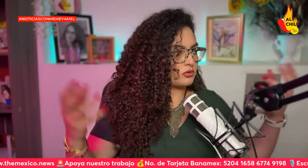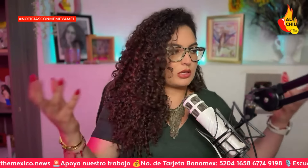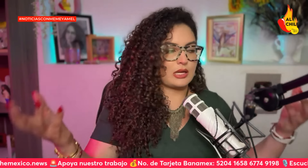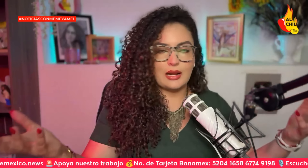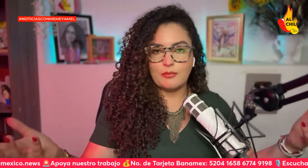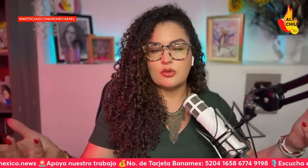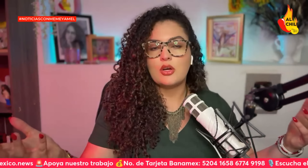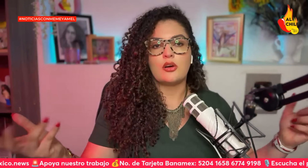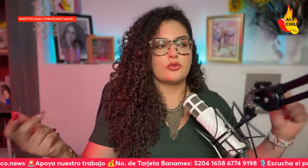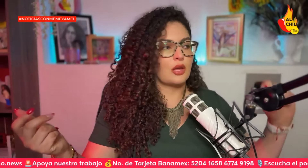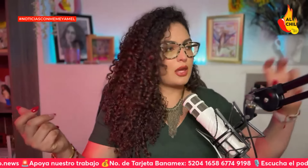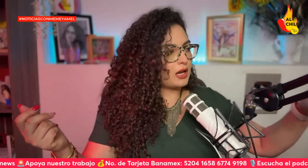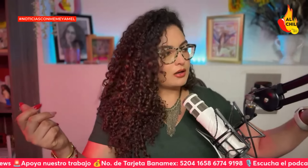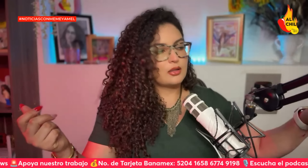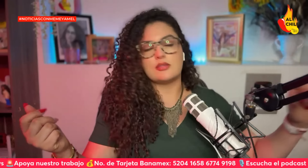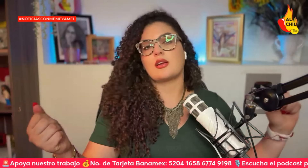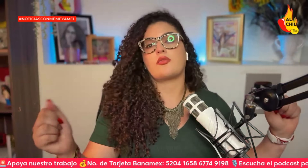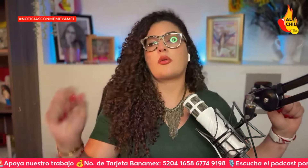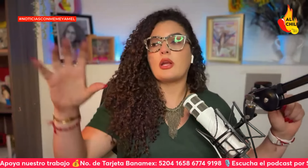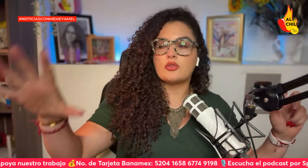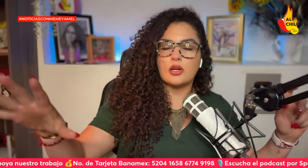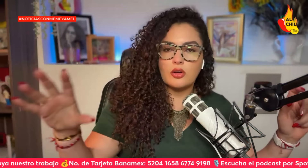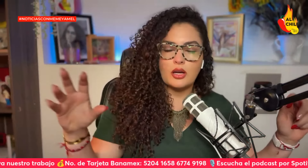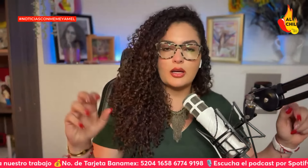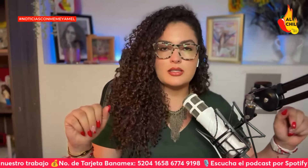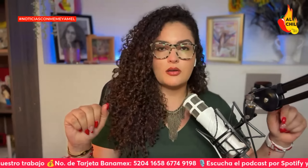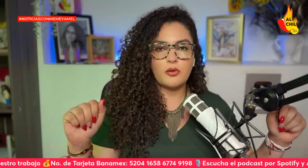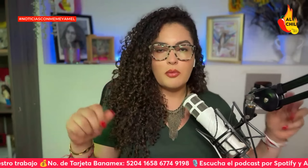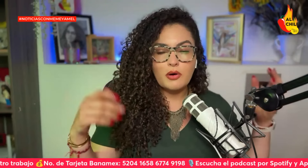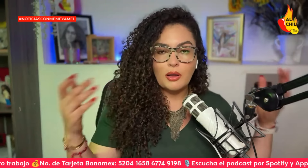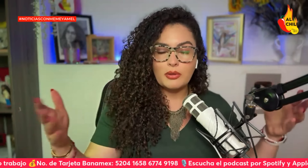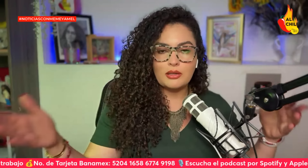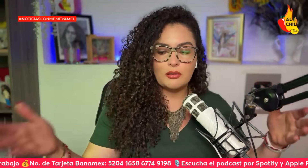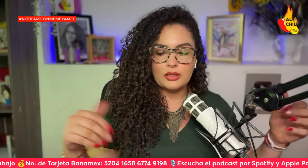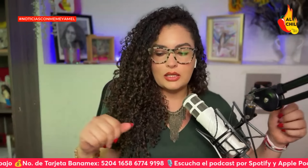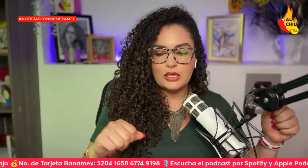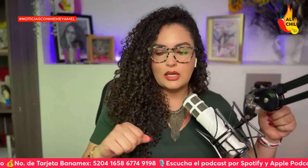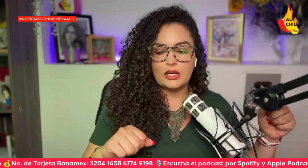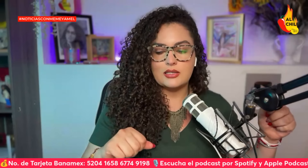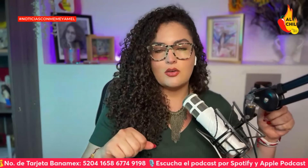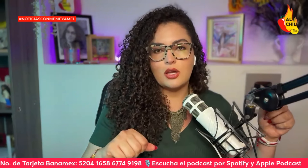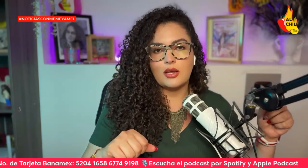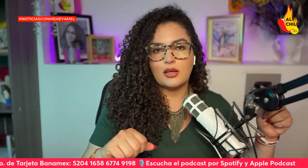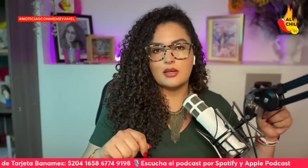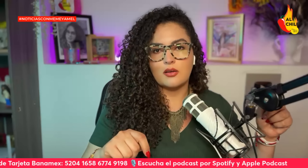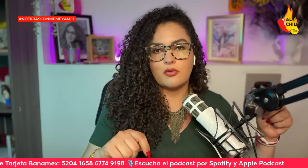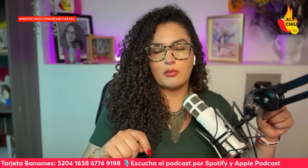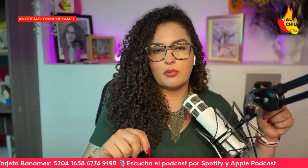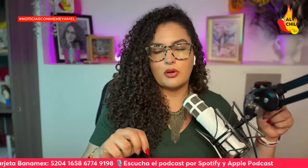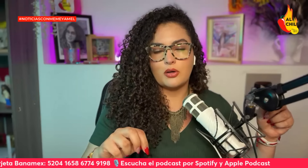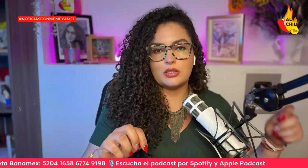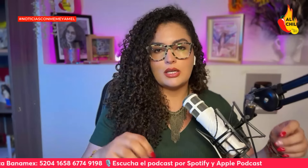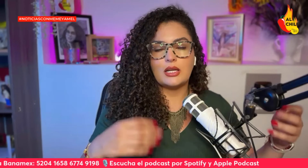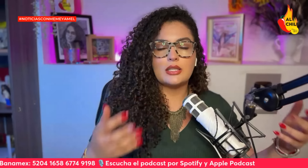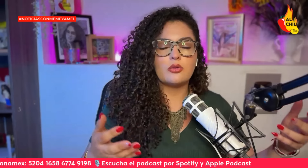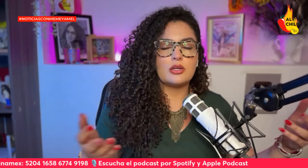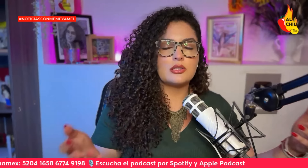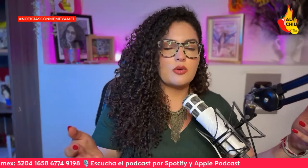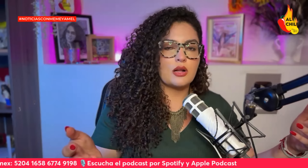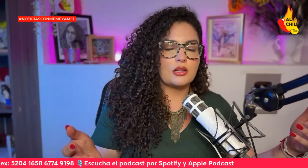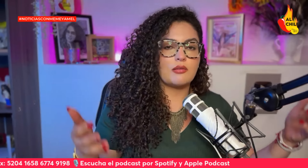dos ramos, los que quieren que se reforme y los que no quieren que se reforme, pero lamentablemente quienes no quieren que se reforme el Poder Judicial